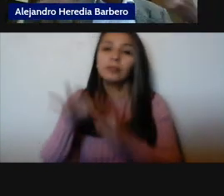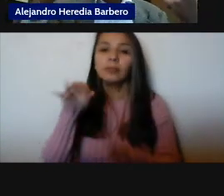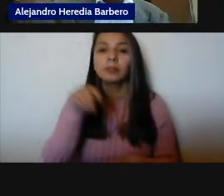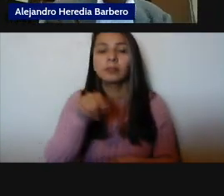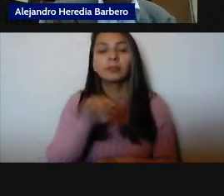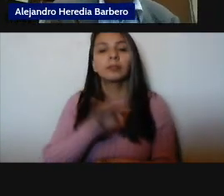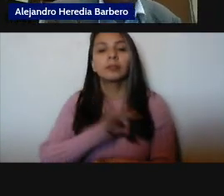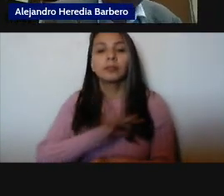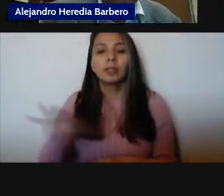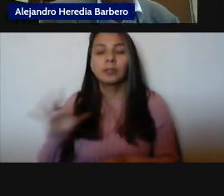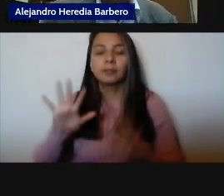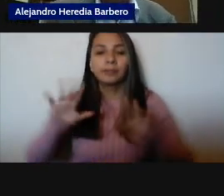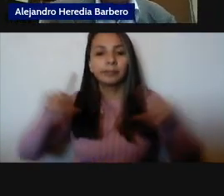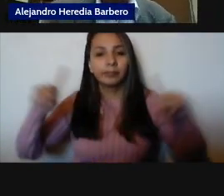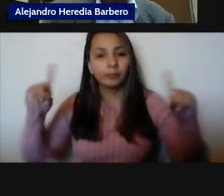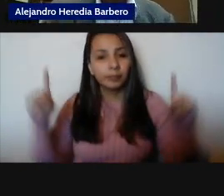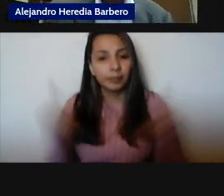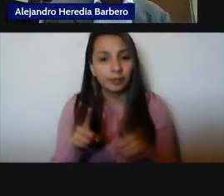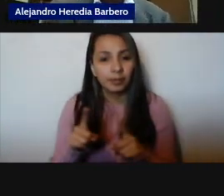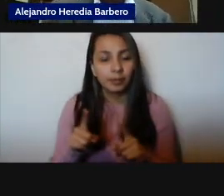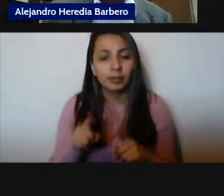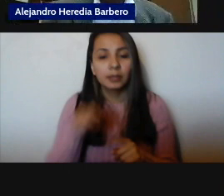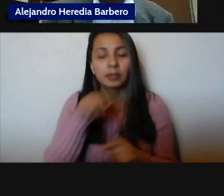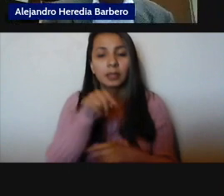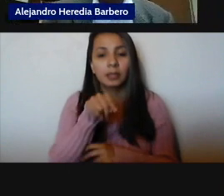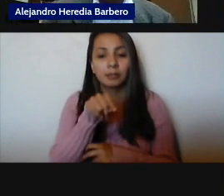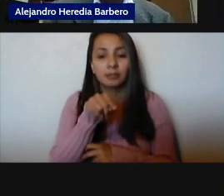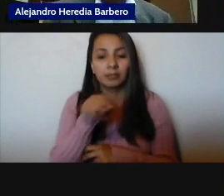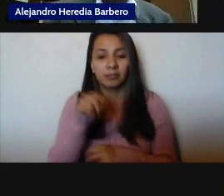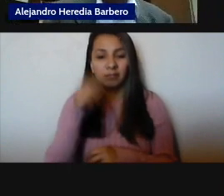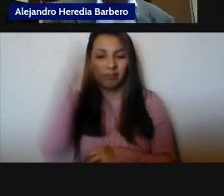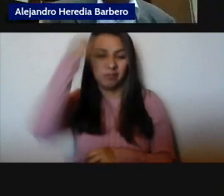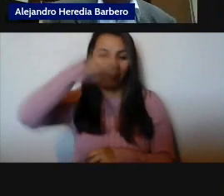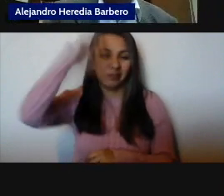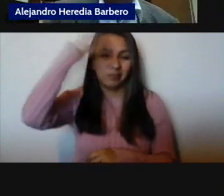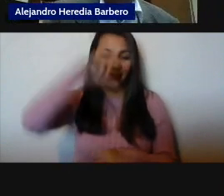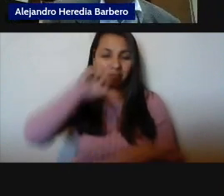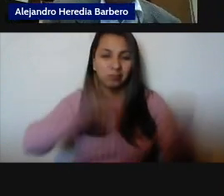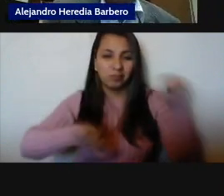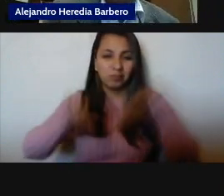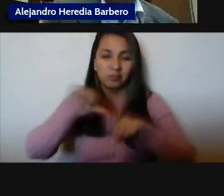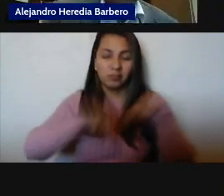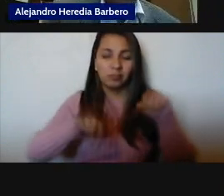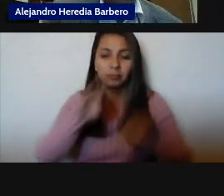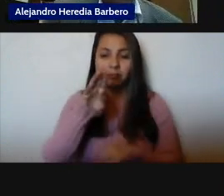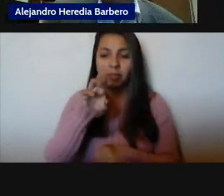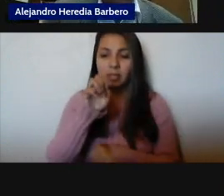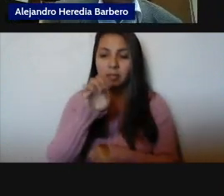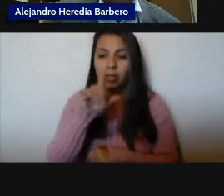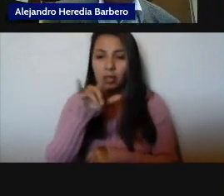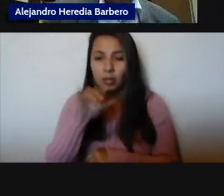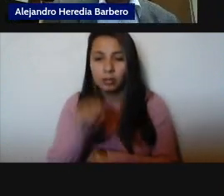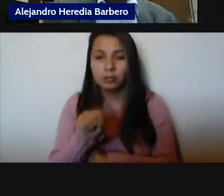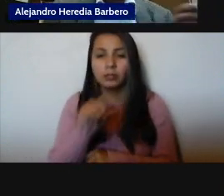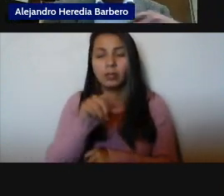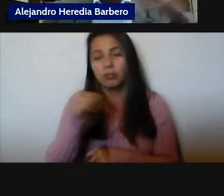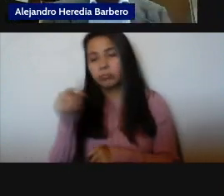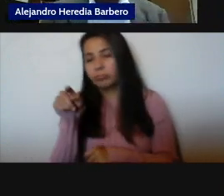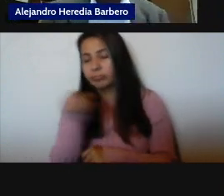materiales, pero también sintetizarlos. Entonces, estos genios de la química, Berzelius o